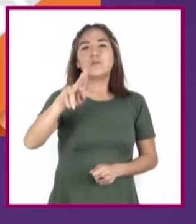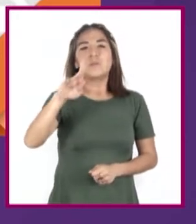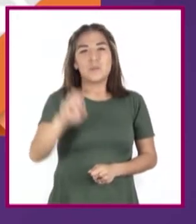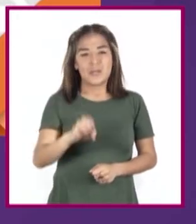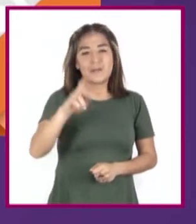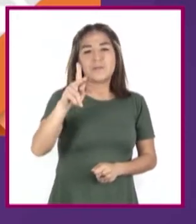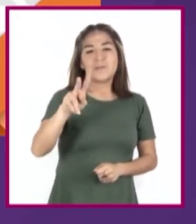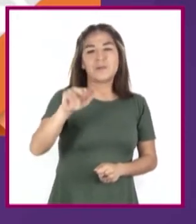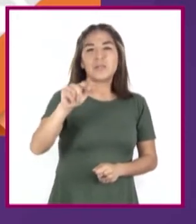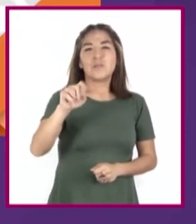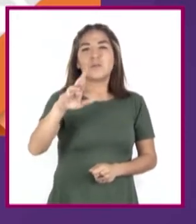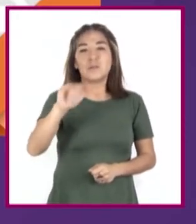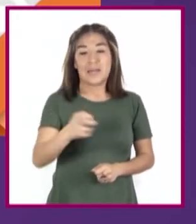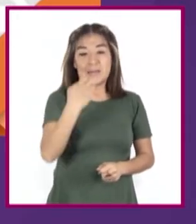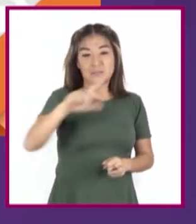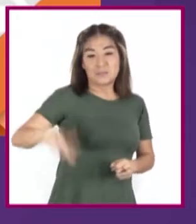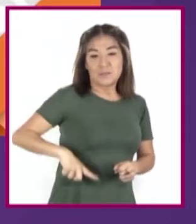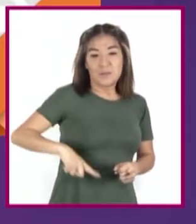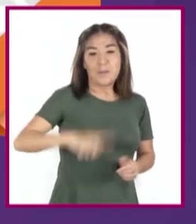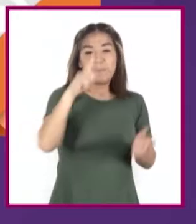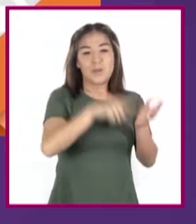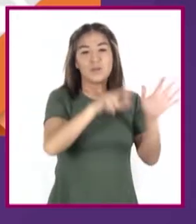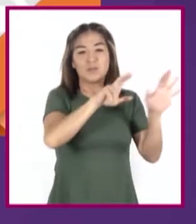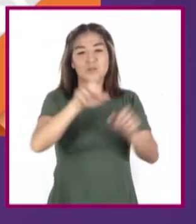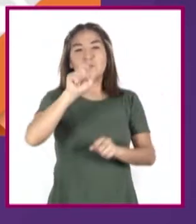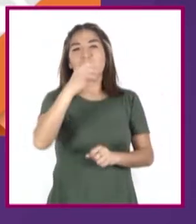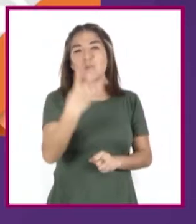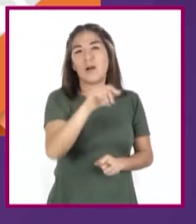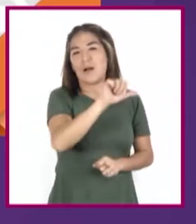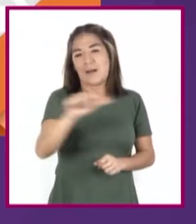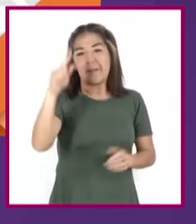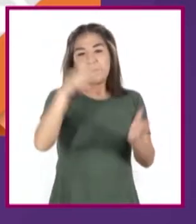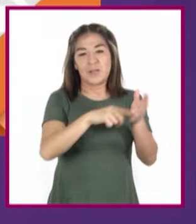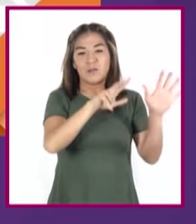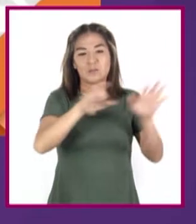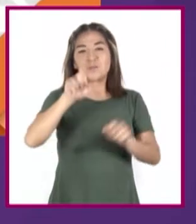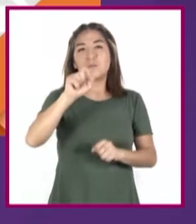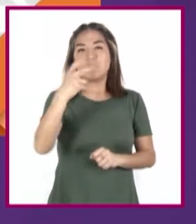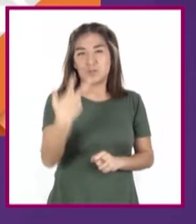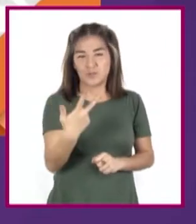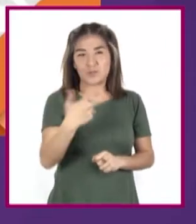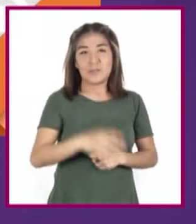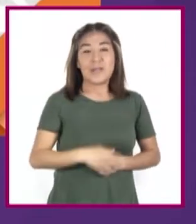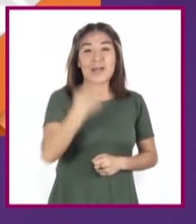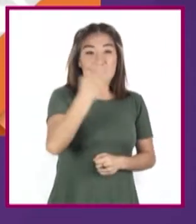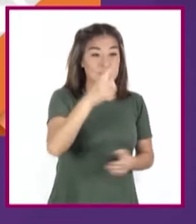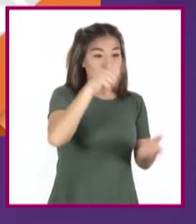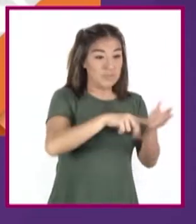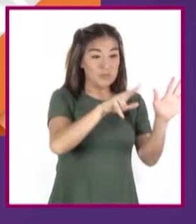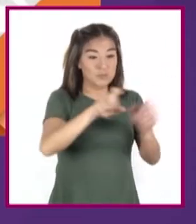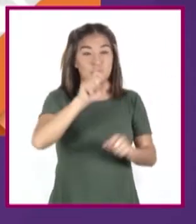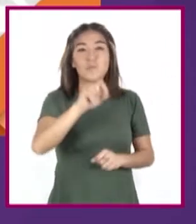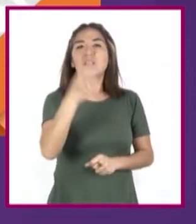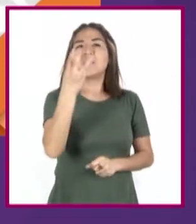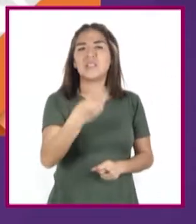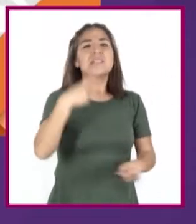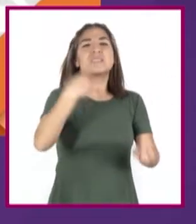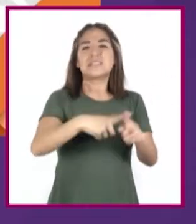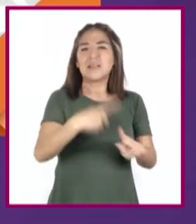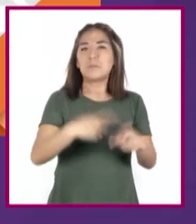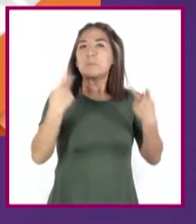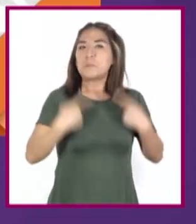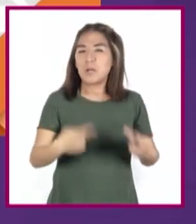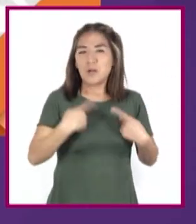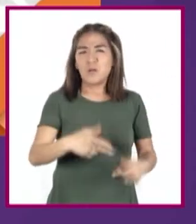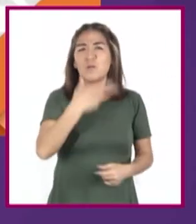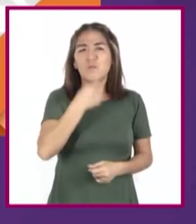de 1824 a 1828. En 1833 apareció en la escena política un personaje